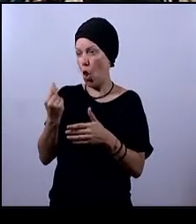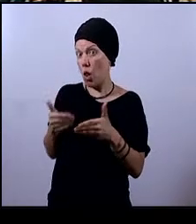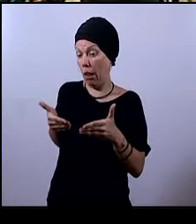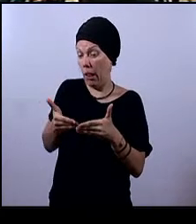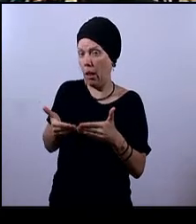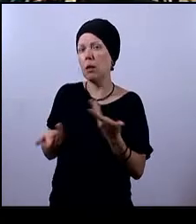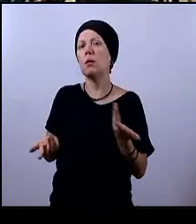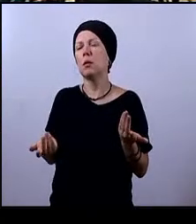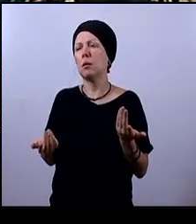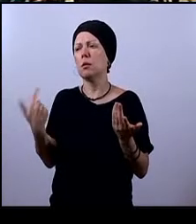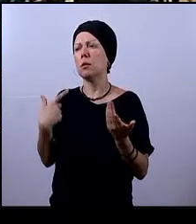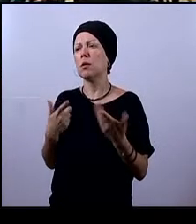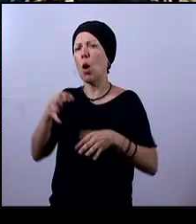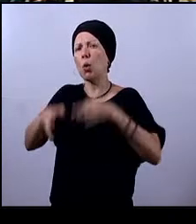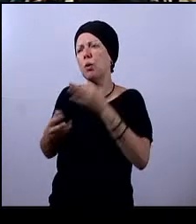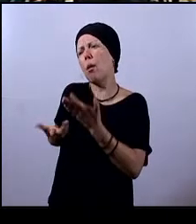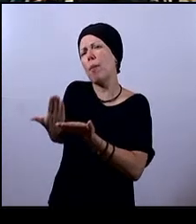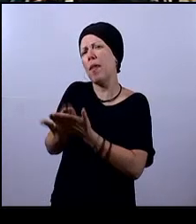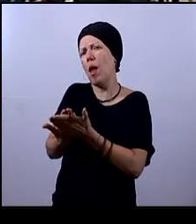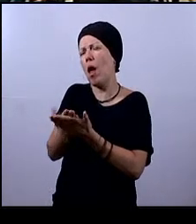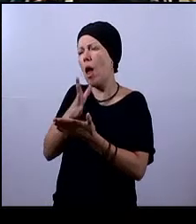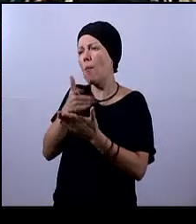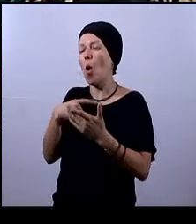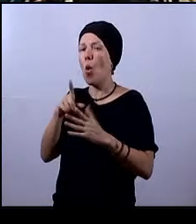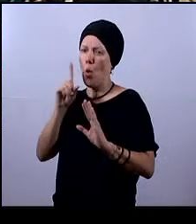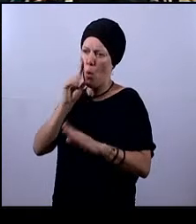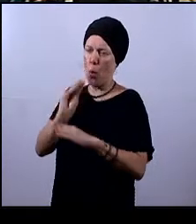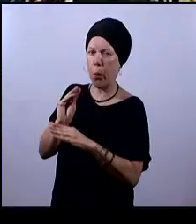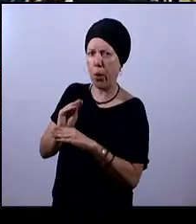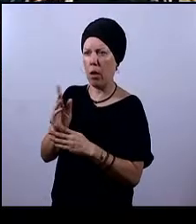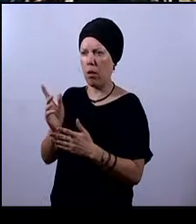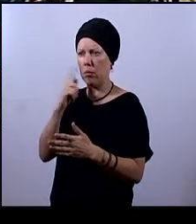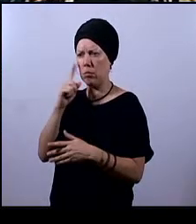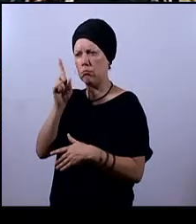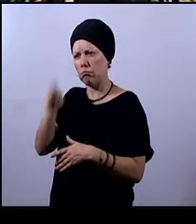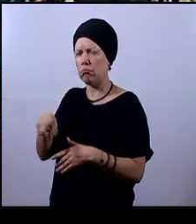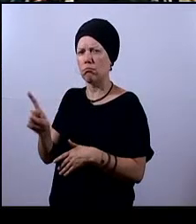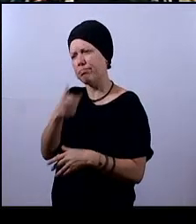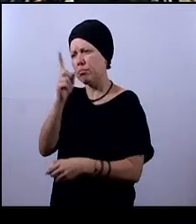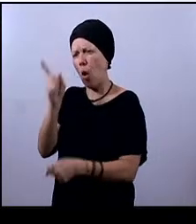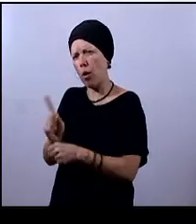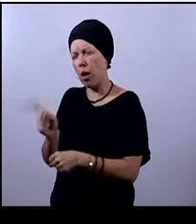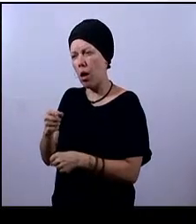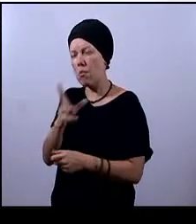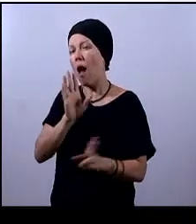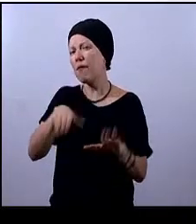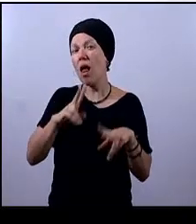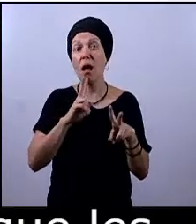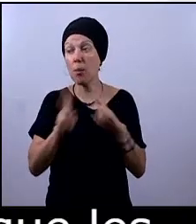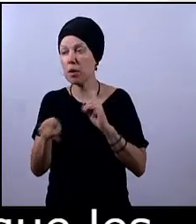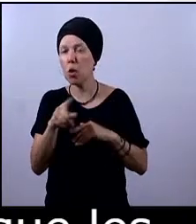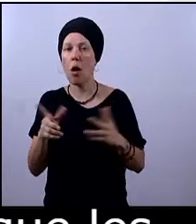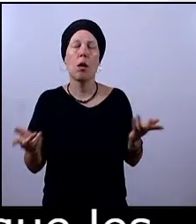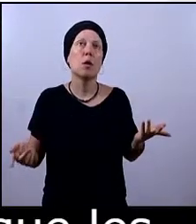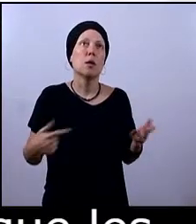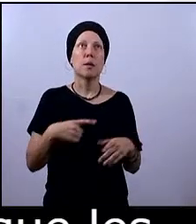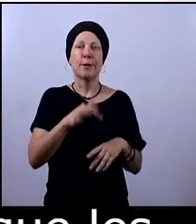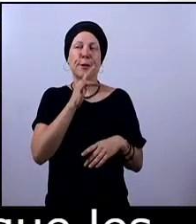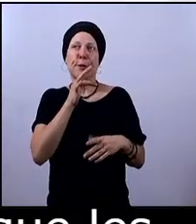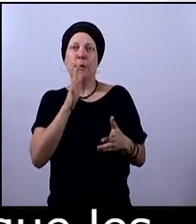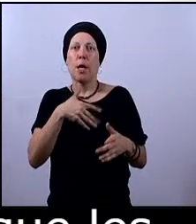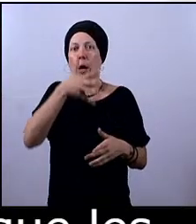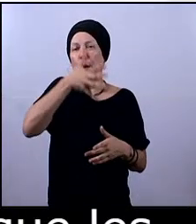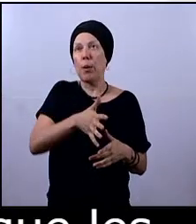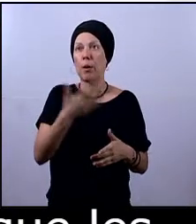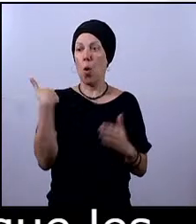pedían a la justicia de forma cautelar que les obligara. ¿Hay respuesta? Pues todavía saben que la denuncia